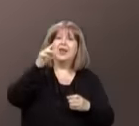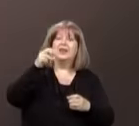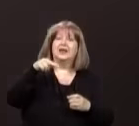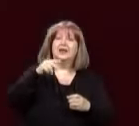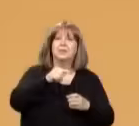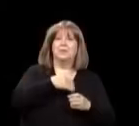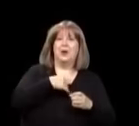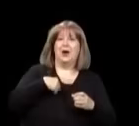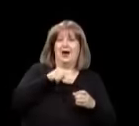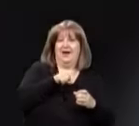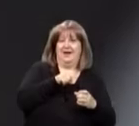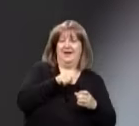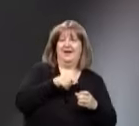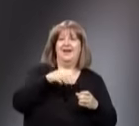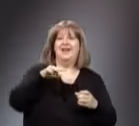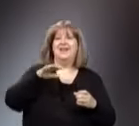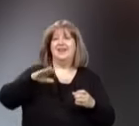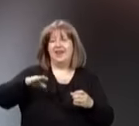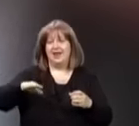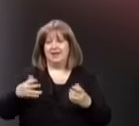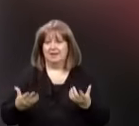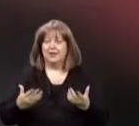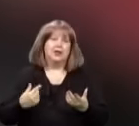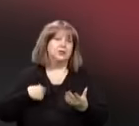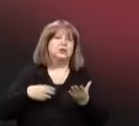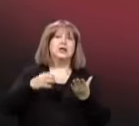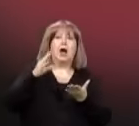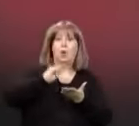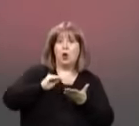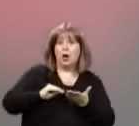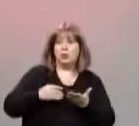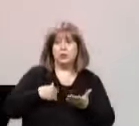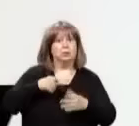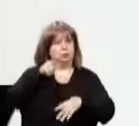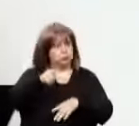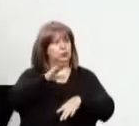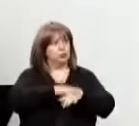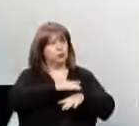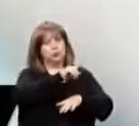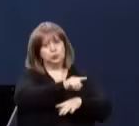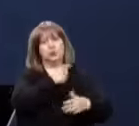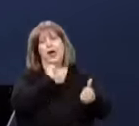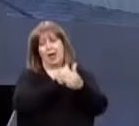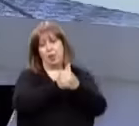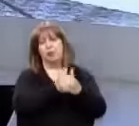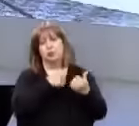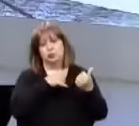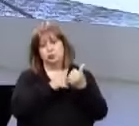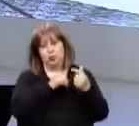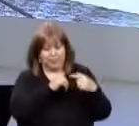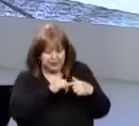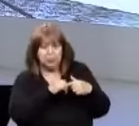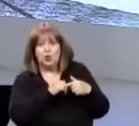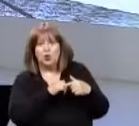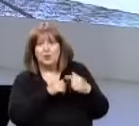propia madre y del niño. Por lo tanto, ellos estimaban que había sido ocasionado el abuso sexual con ese